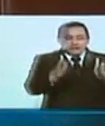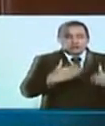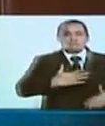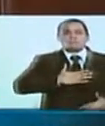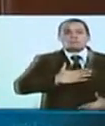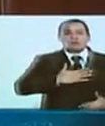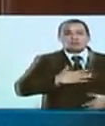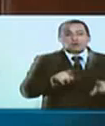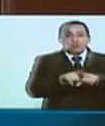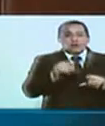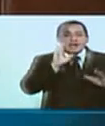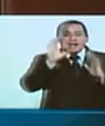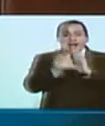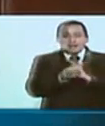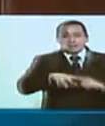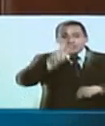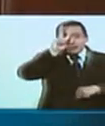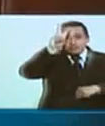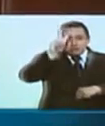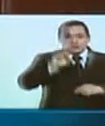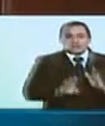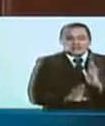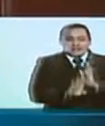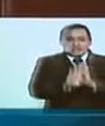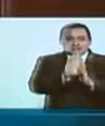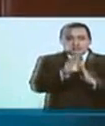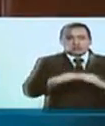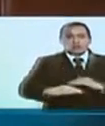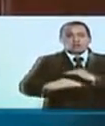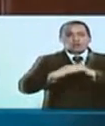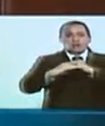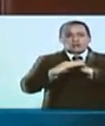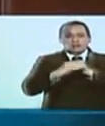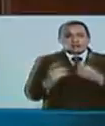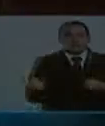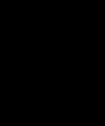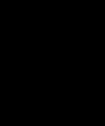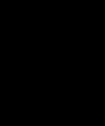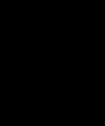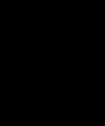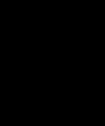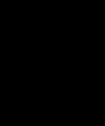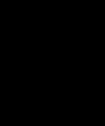peruano de crecimiento con estabilidad, democracia e inclusión social.